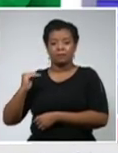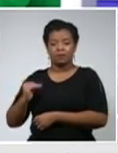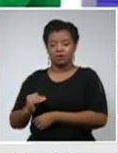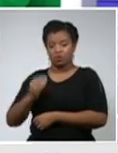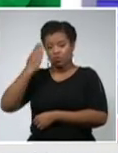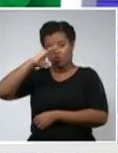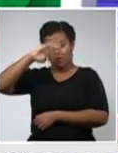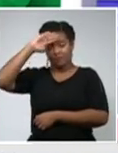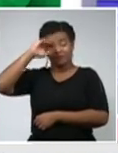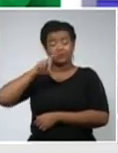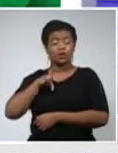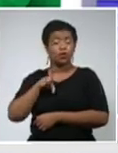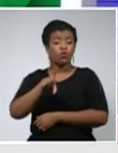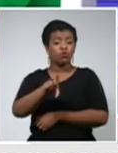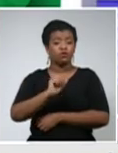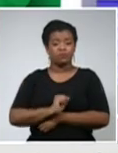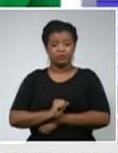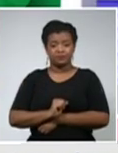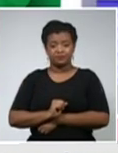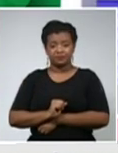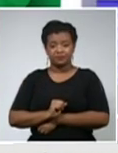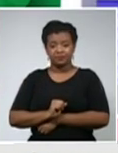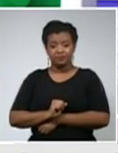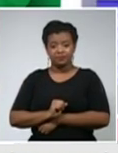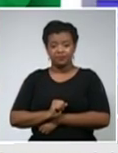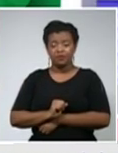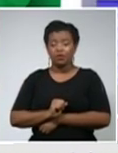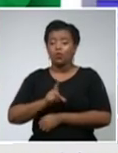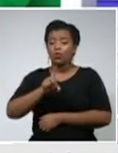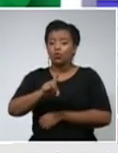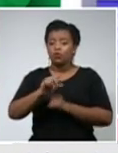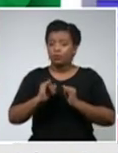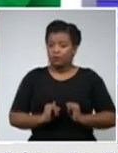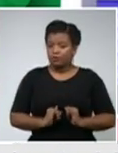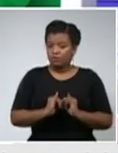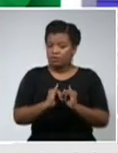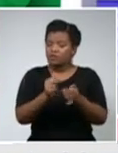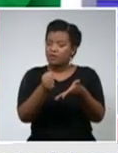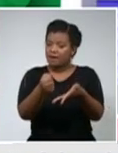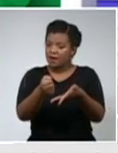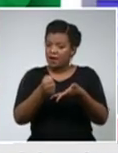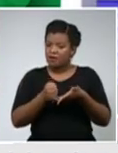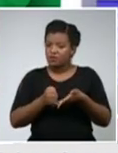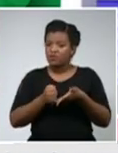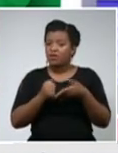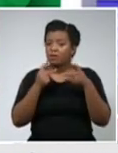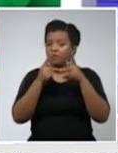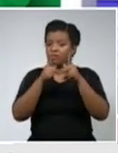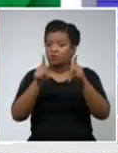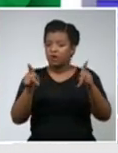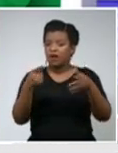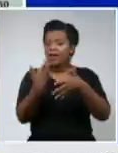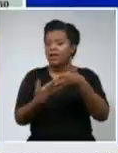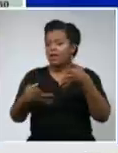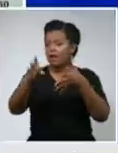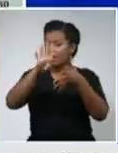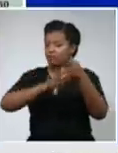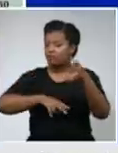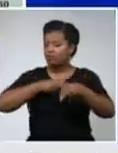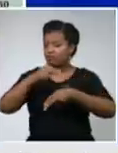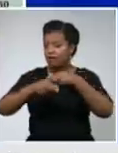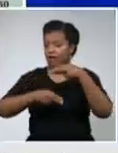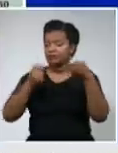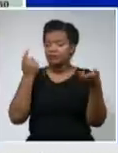último, el geógrafo Roberto González nos ayudó con un gráfico donde se analizan